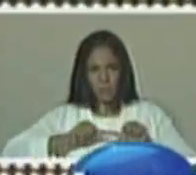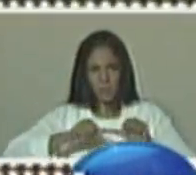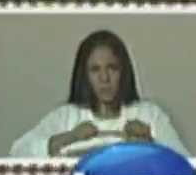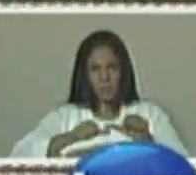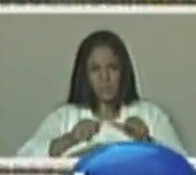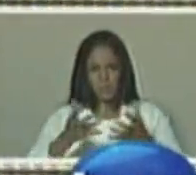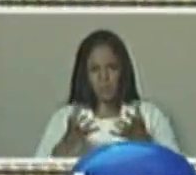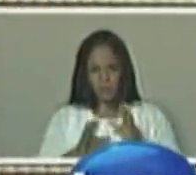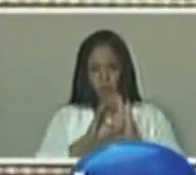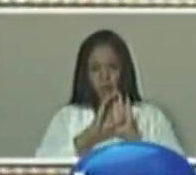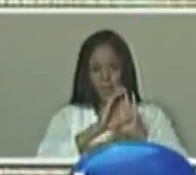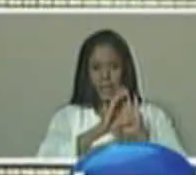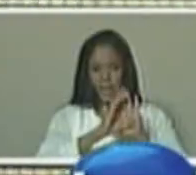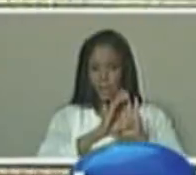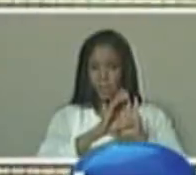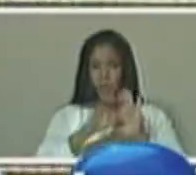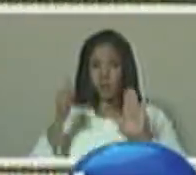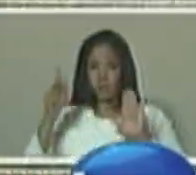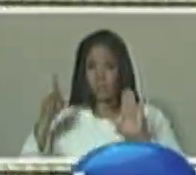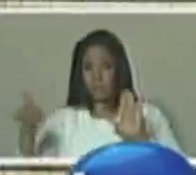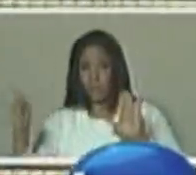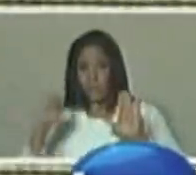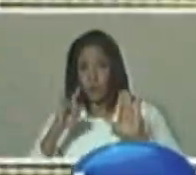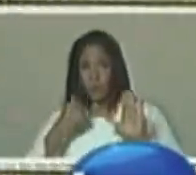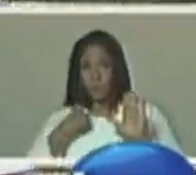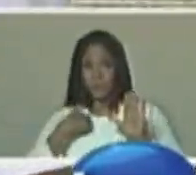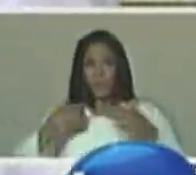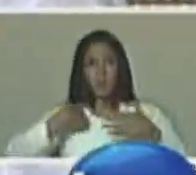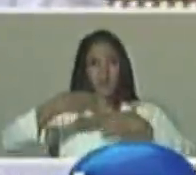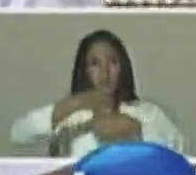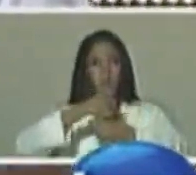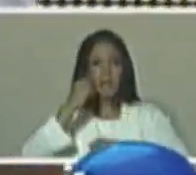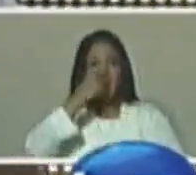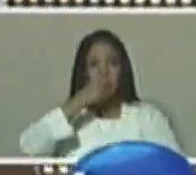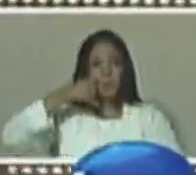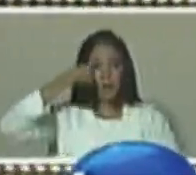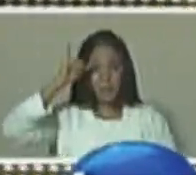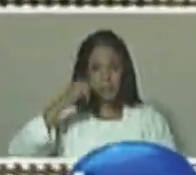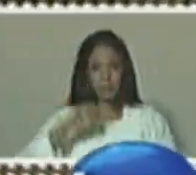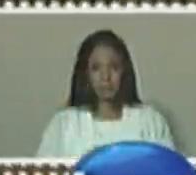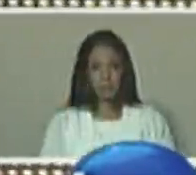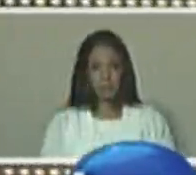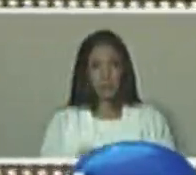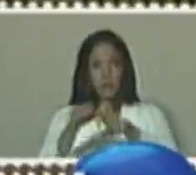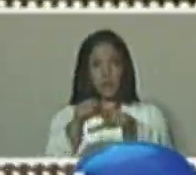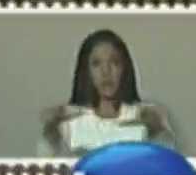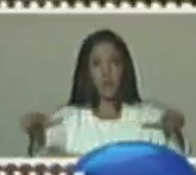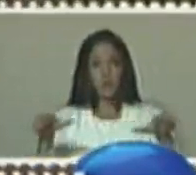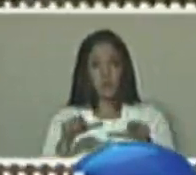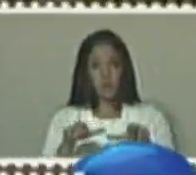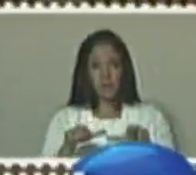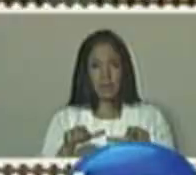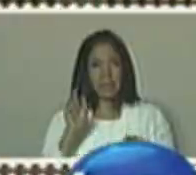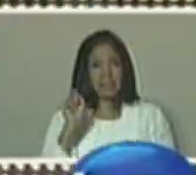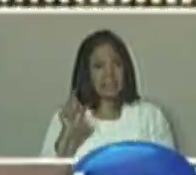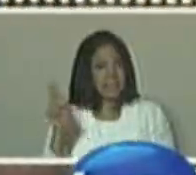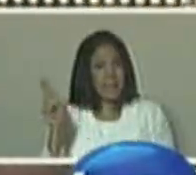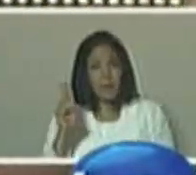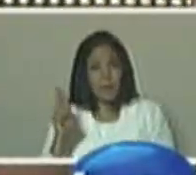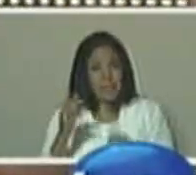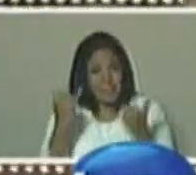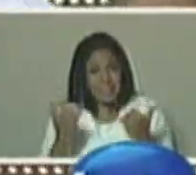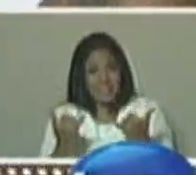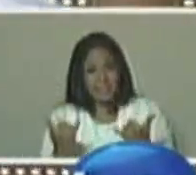lo que haría para Bocas del Toro, porque es un lugar que necesita urgentemente un centro cultural. Hay